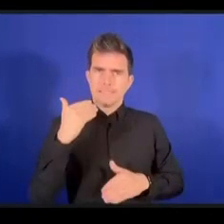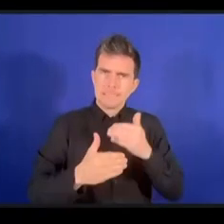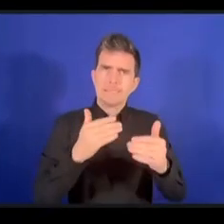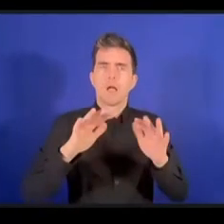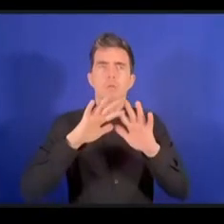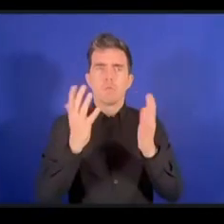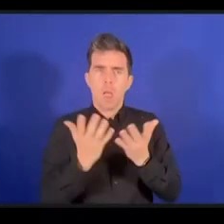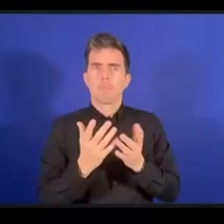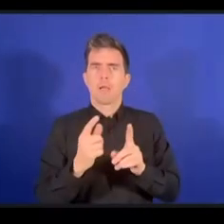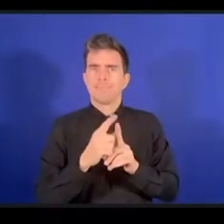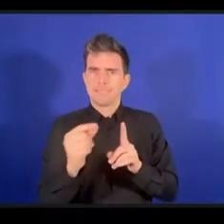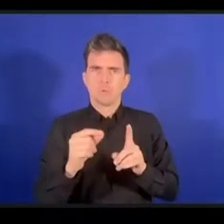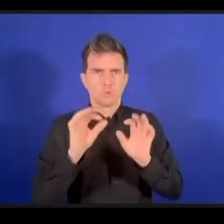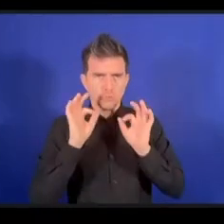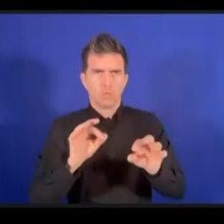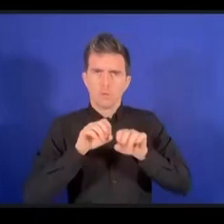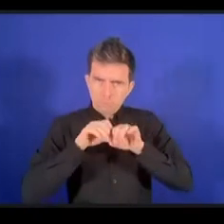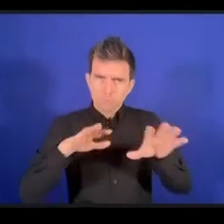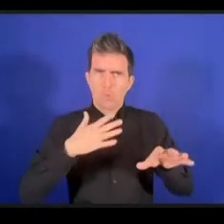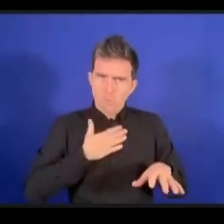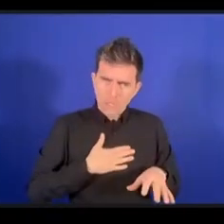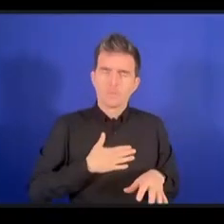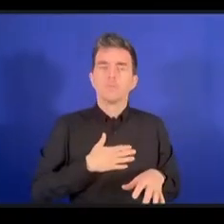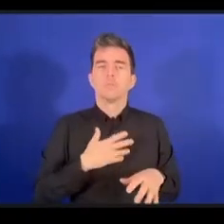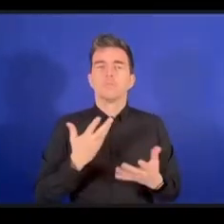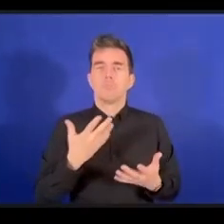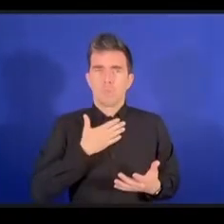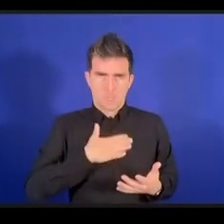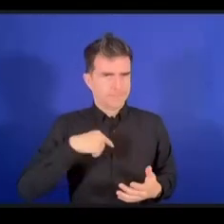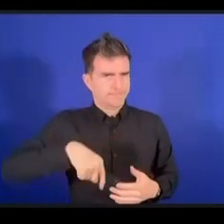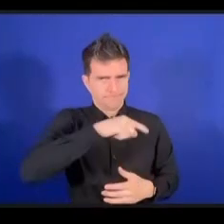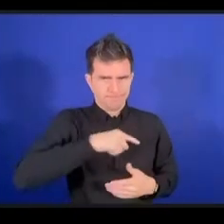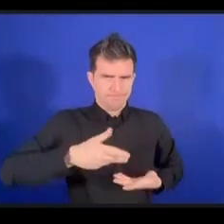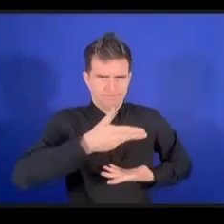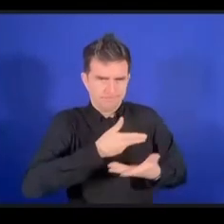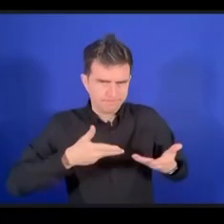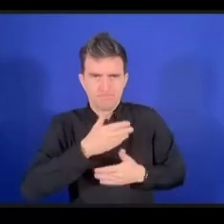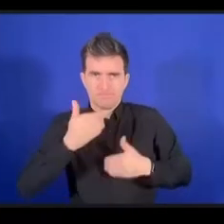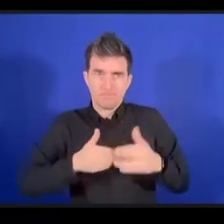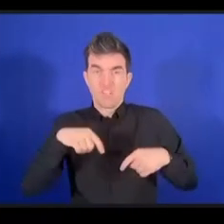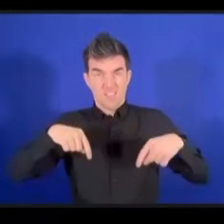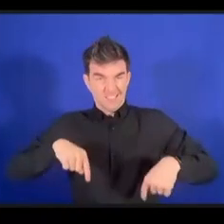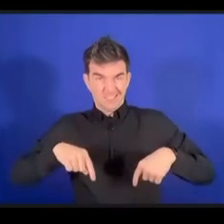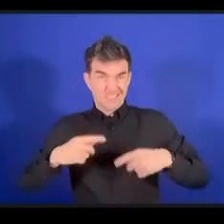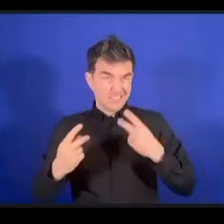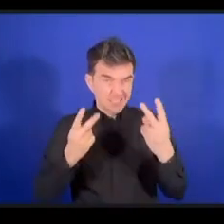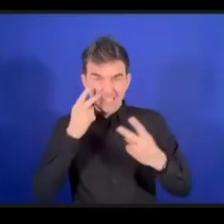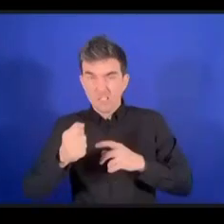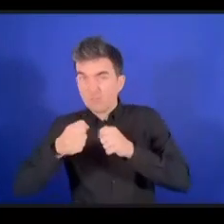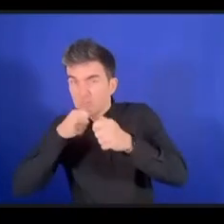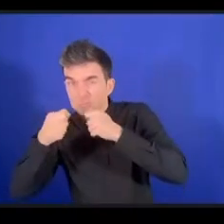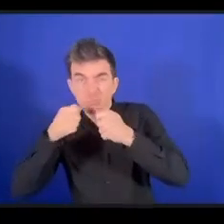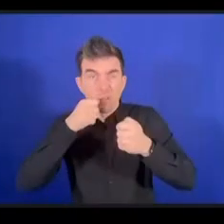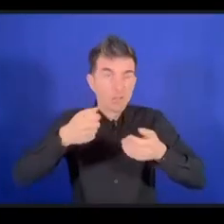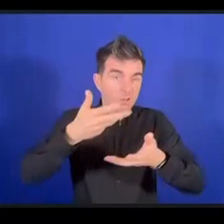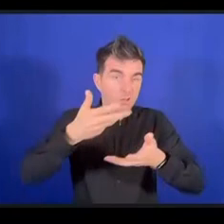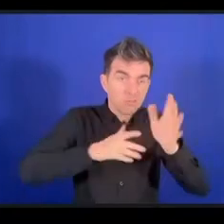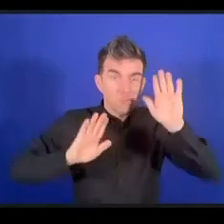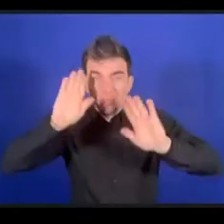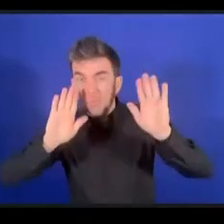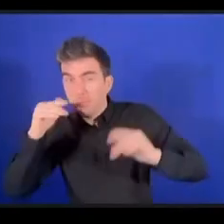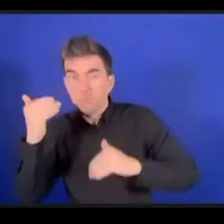dinámicas y esta sesión nos demuestran que este enfoque de abajo hacia arriba de las comisiones dinámicas